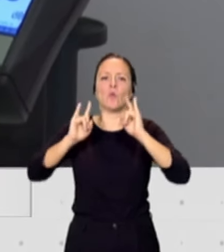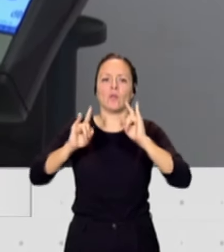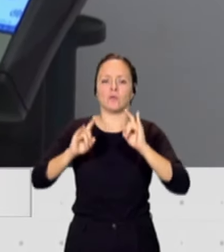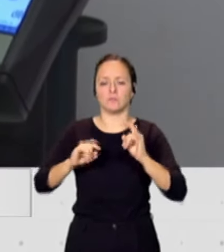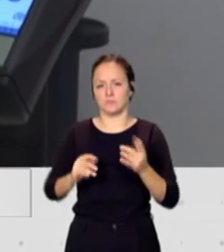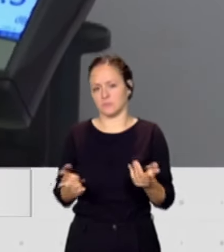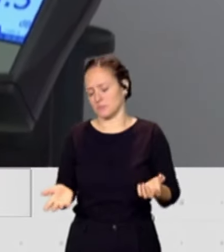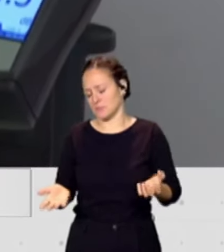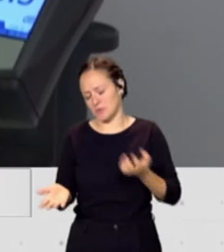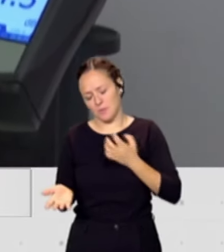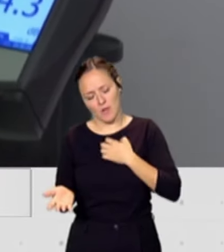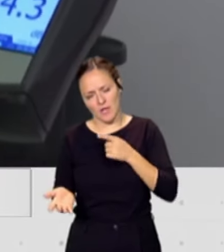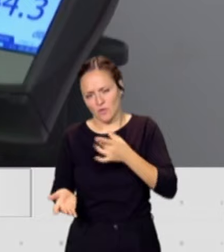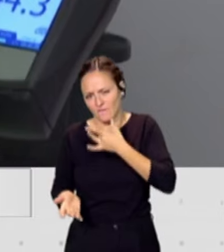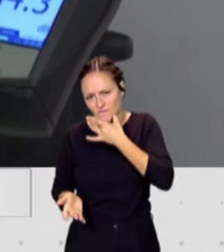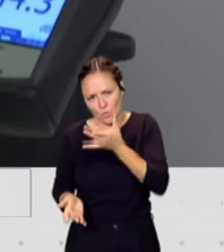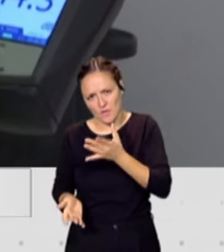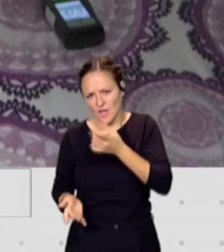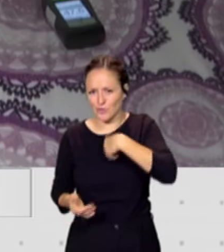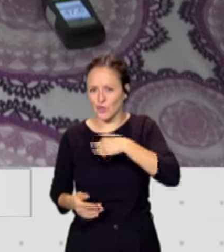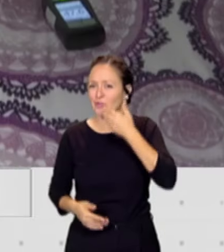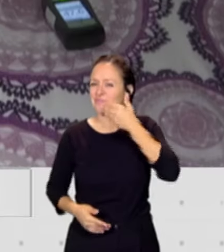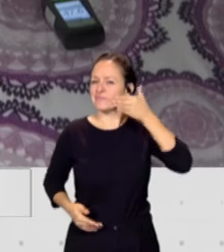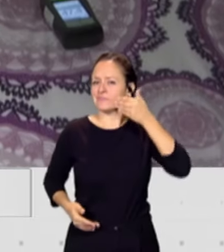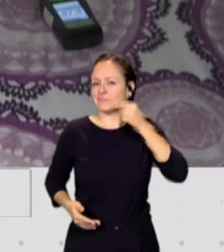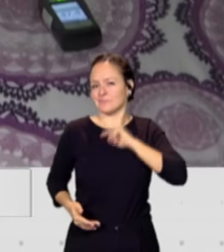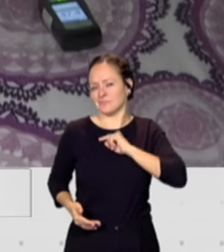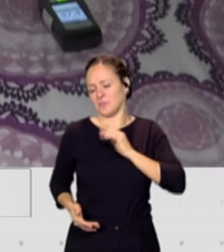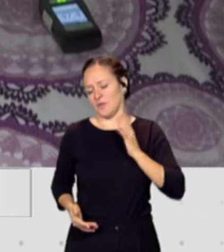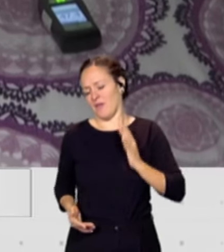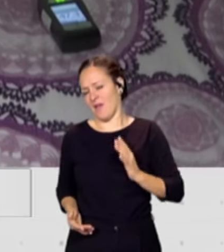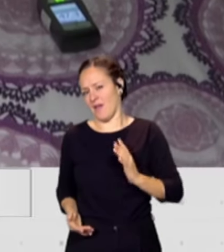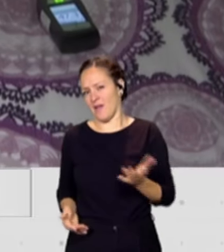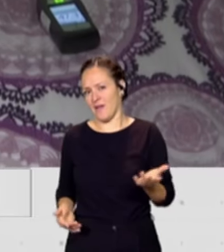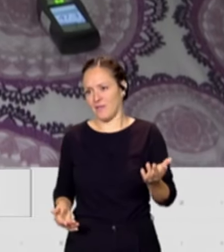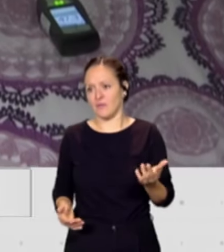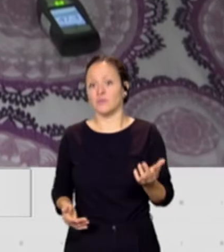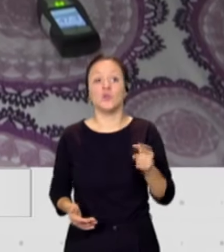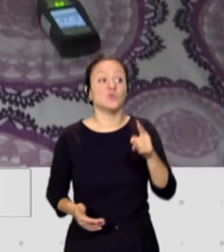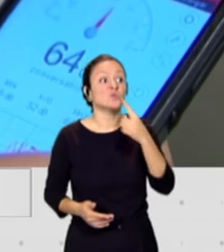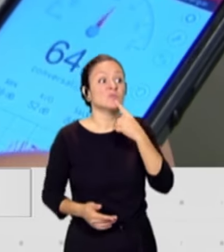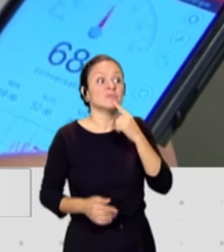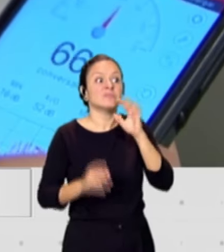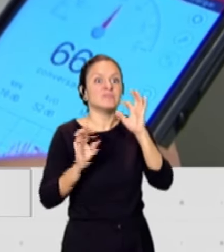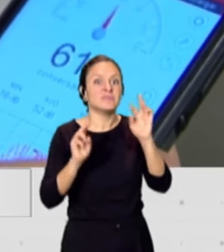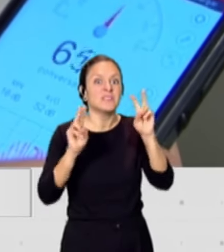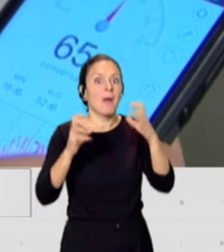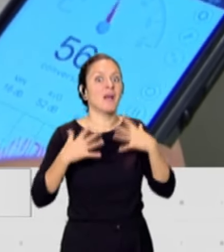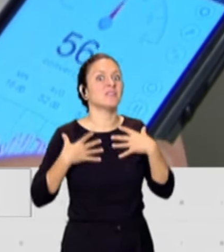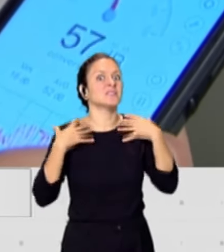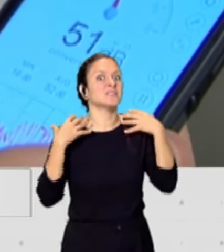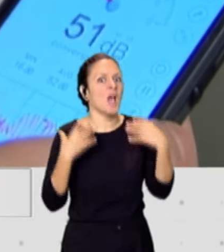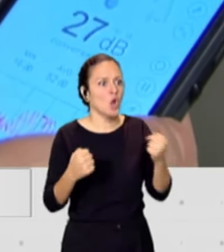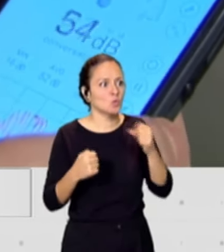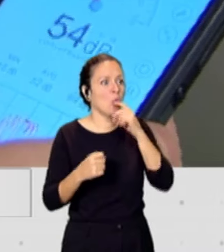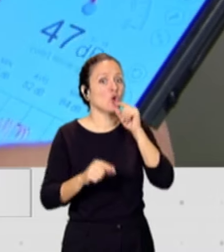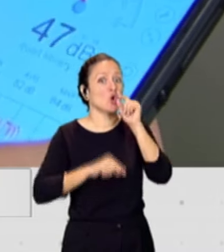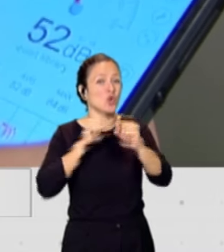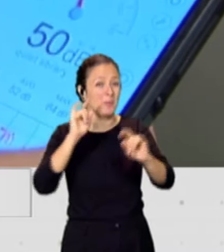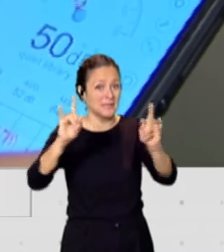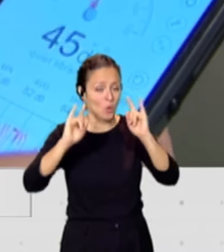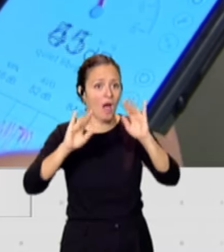vergüenza que presumi de eso usted ha dicho una palabra clave salud Porque hay que decir que la contaminación acústica